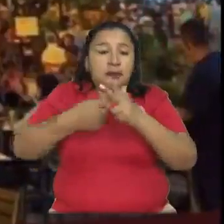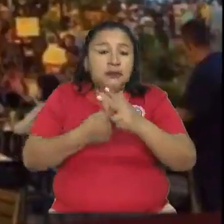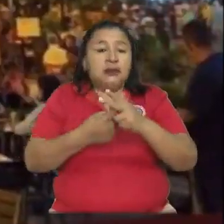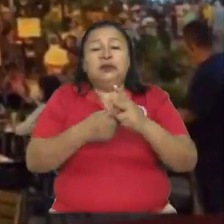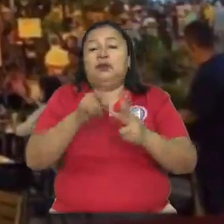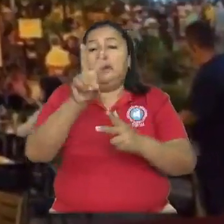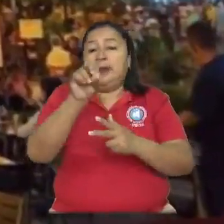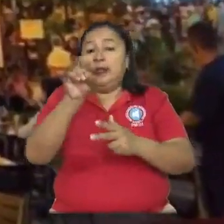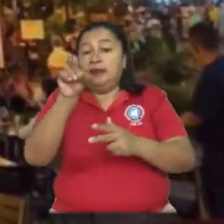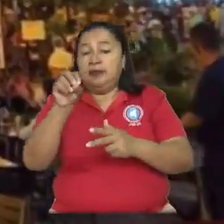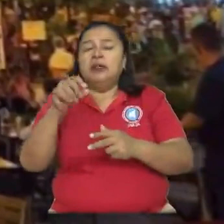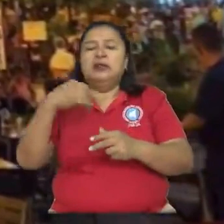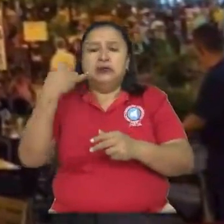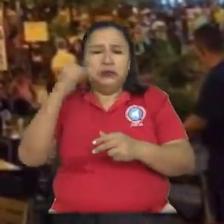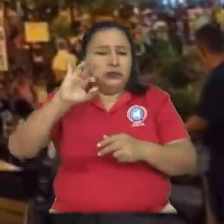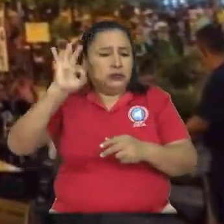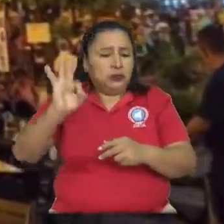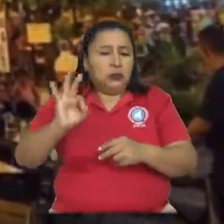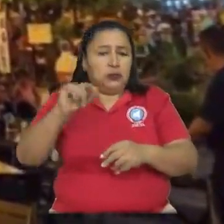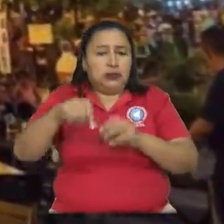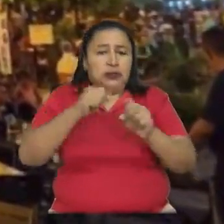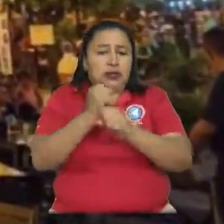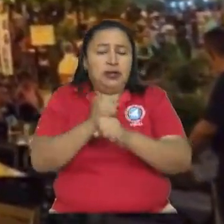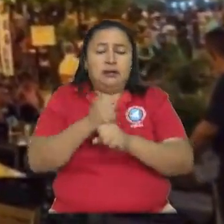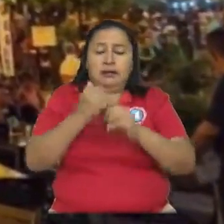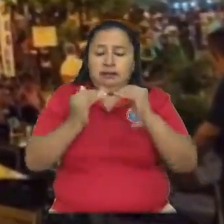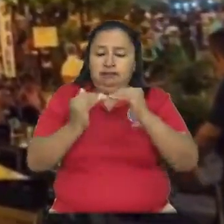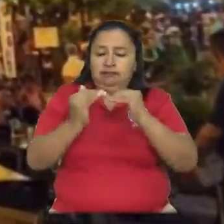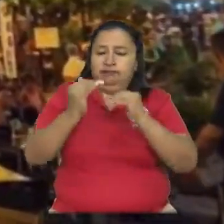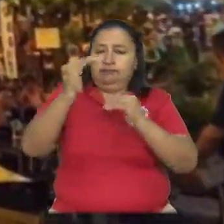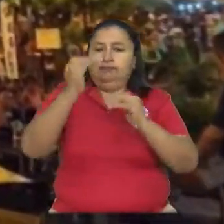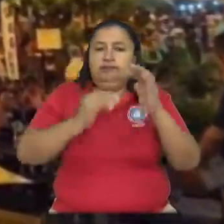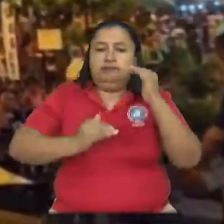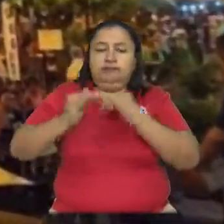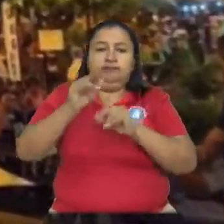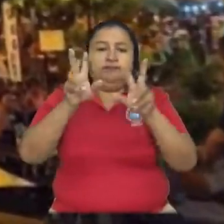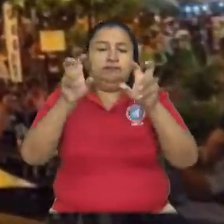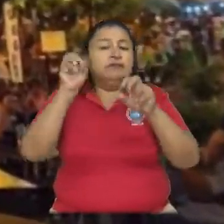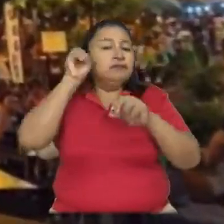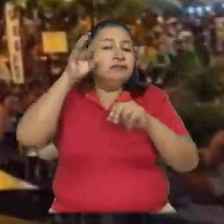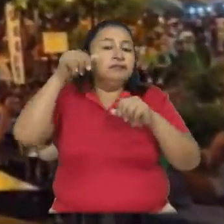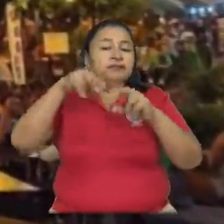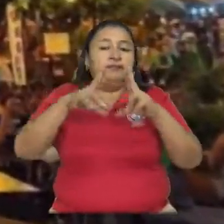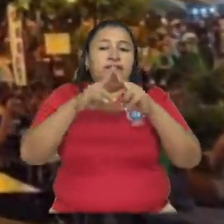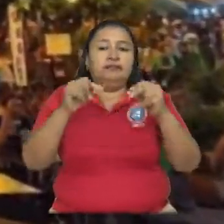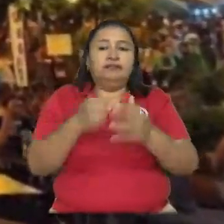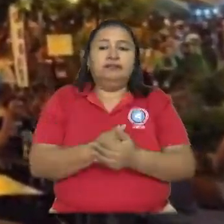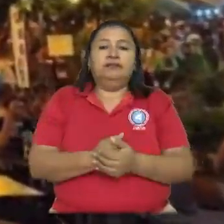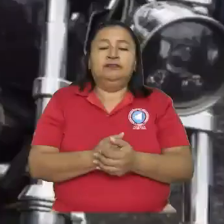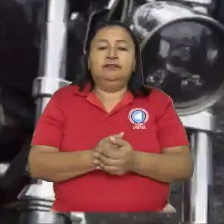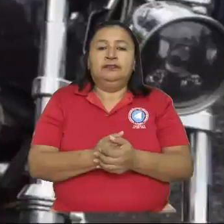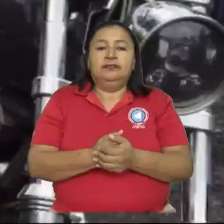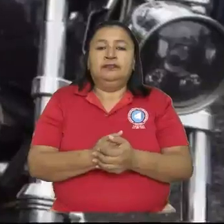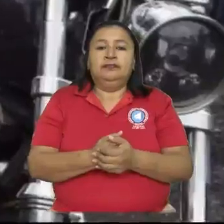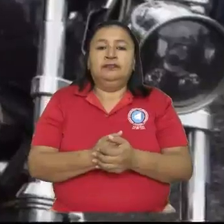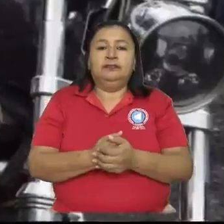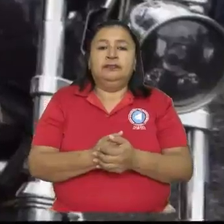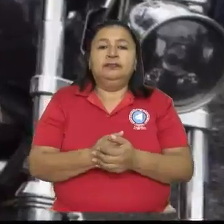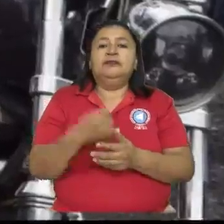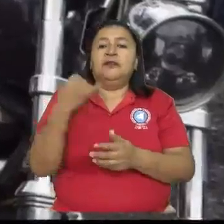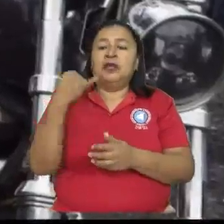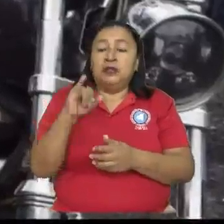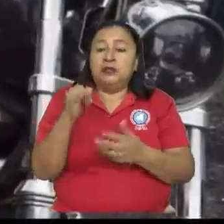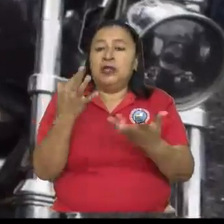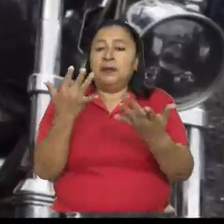2020 que estamos seguros que será un año de más crecimiento del sector turístico en nuestra Nicaragua. Y así lo